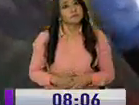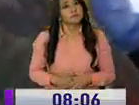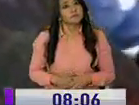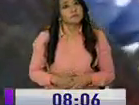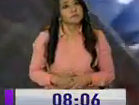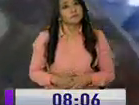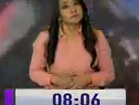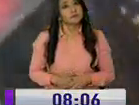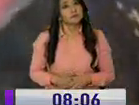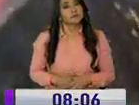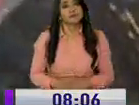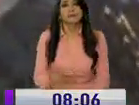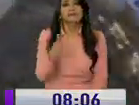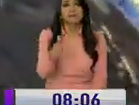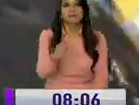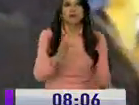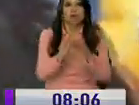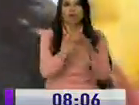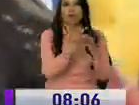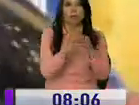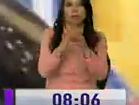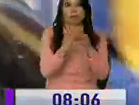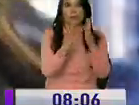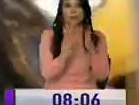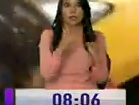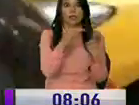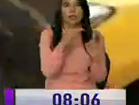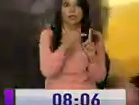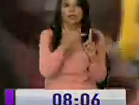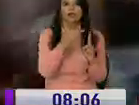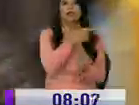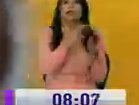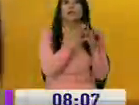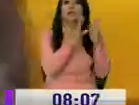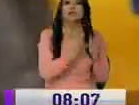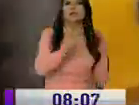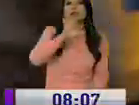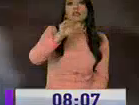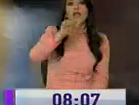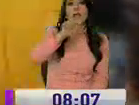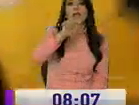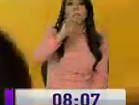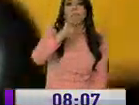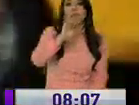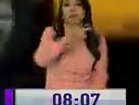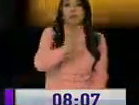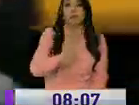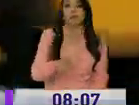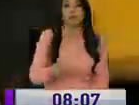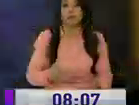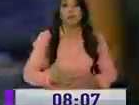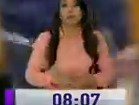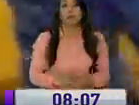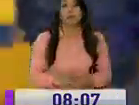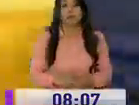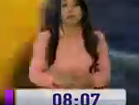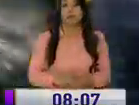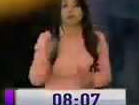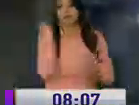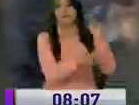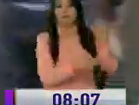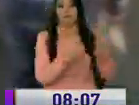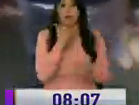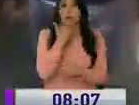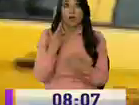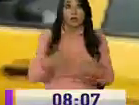Diferentes compañeros de medios también, lo que pasó con este colega de Teleamazonas. No sabemos cuáles fueron realmente las causas, pero sí, es